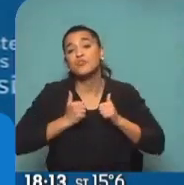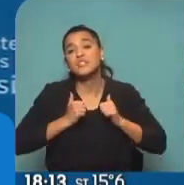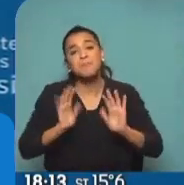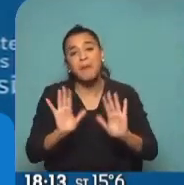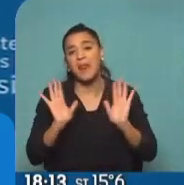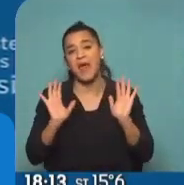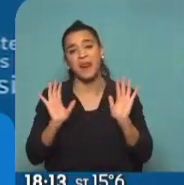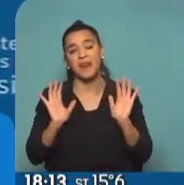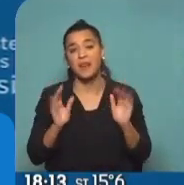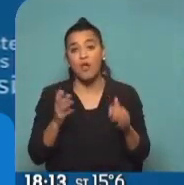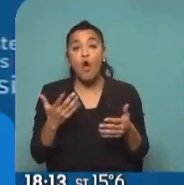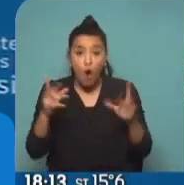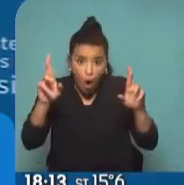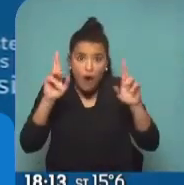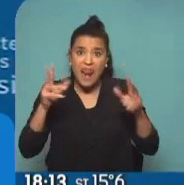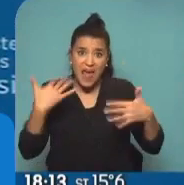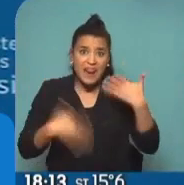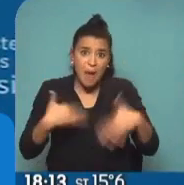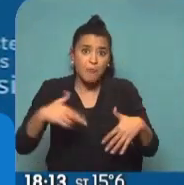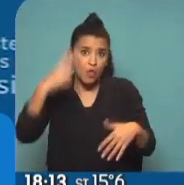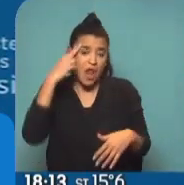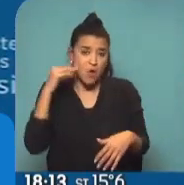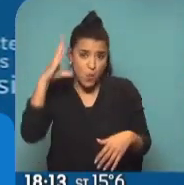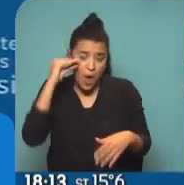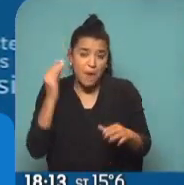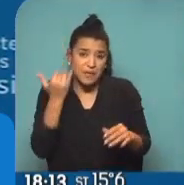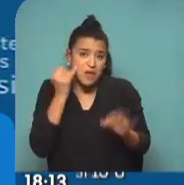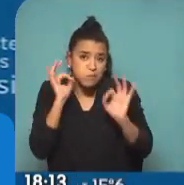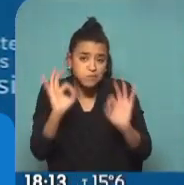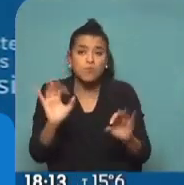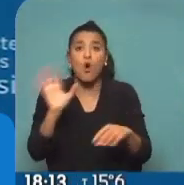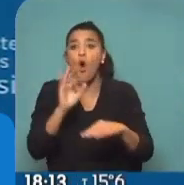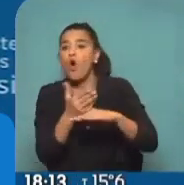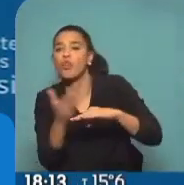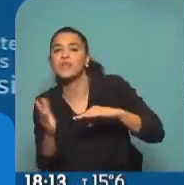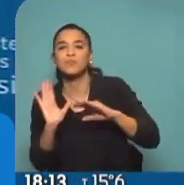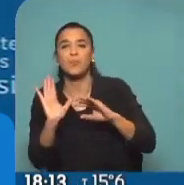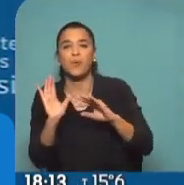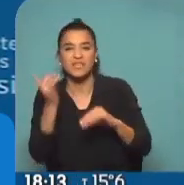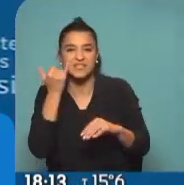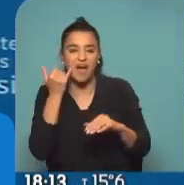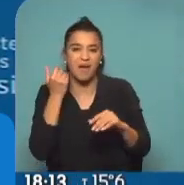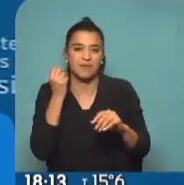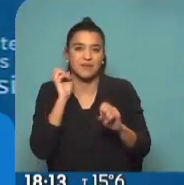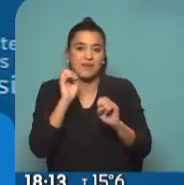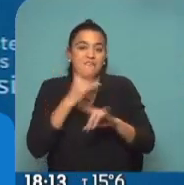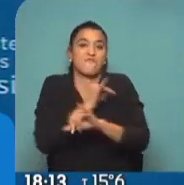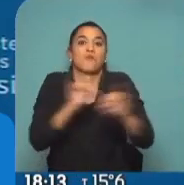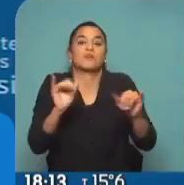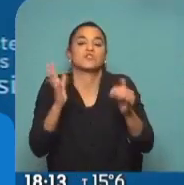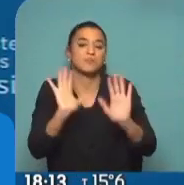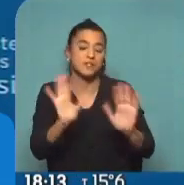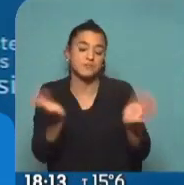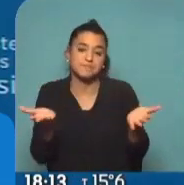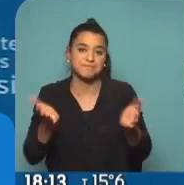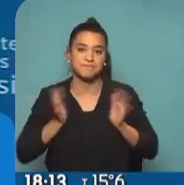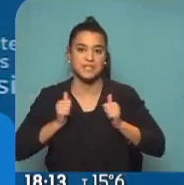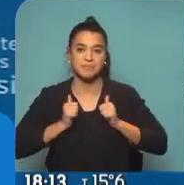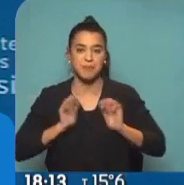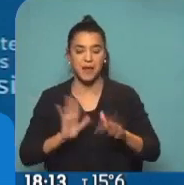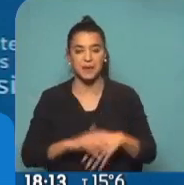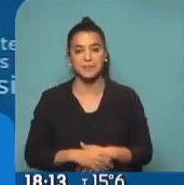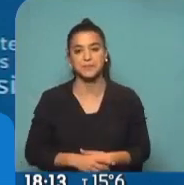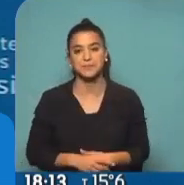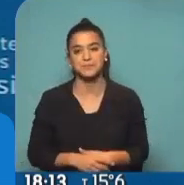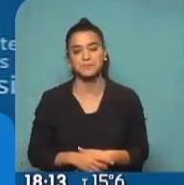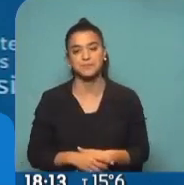que rápidamente a las 21 o unos pocos minutos después podamos ya empezar con las cargas. Ministro María Rodríguez de América, ¿hay un